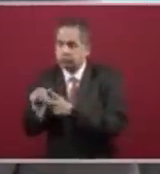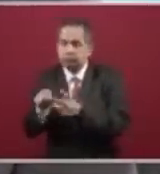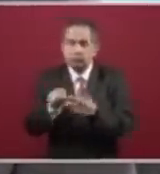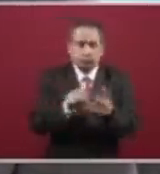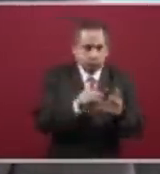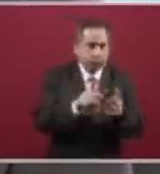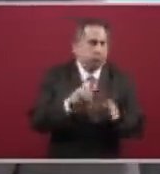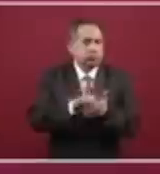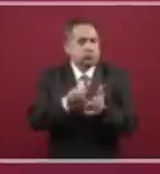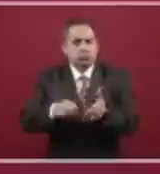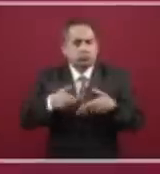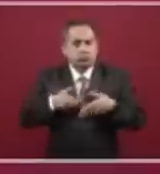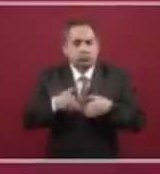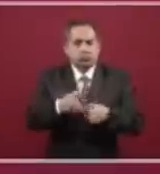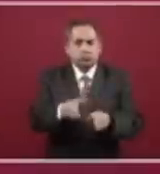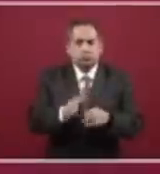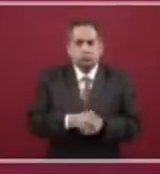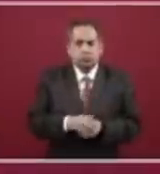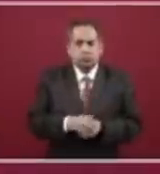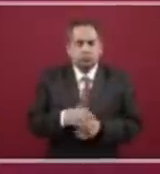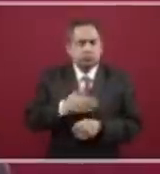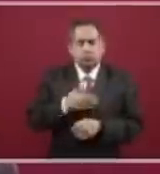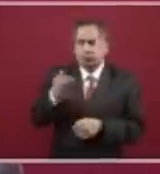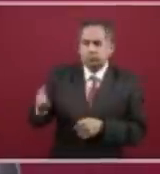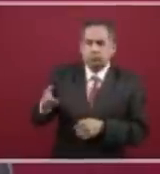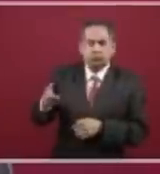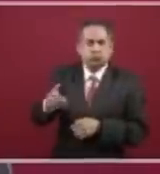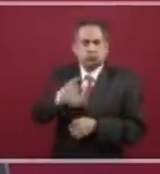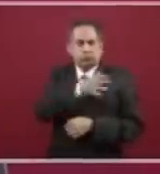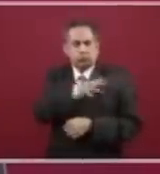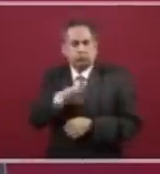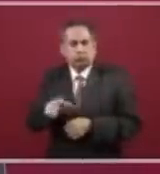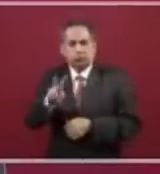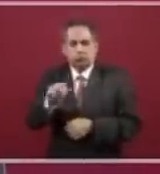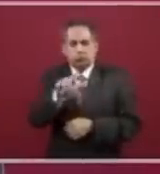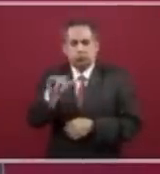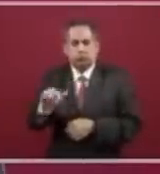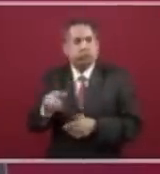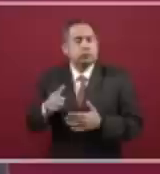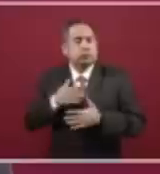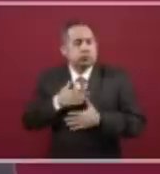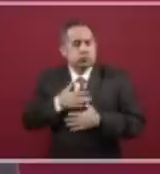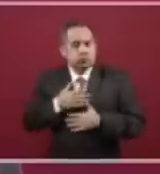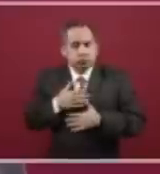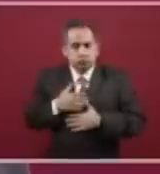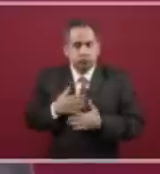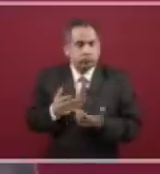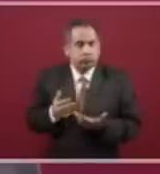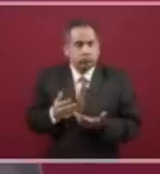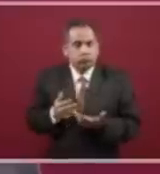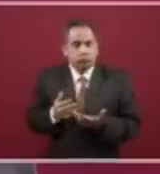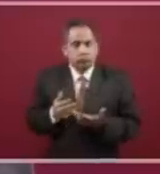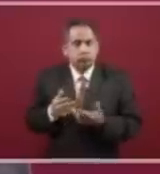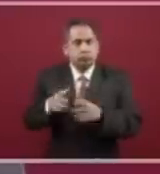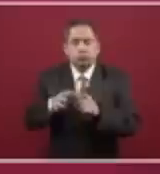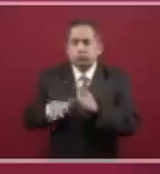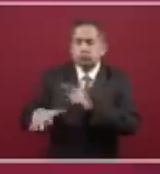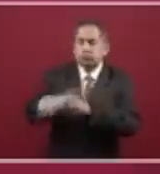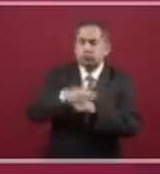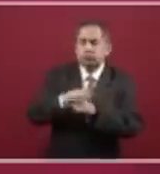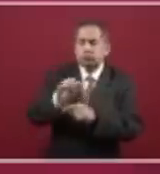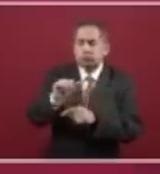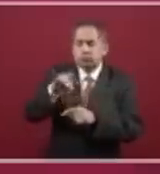ejemplo en el caso me informó el señor general vallejo que en el caso por ejemplo de iniciación de impacto ambiental